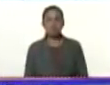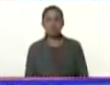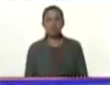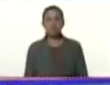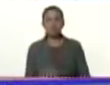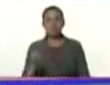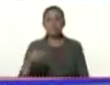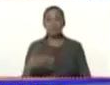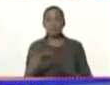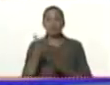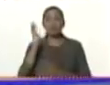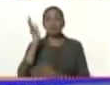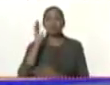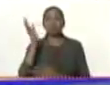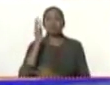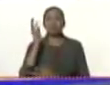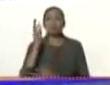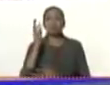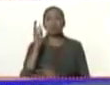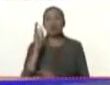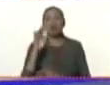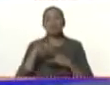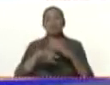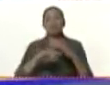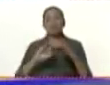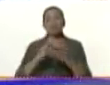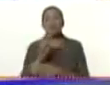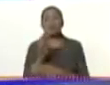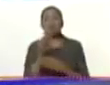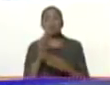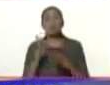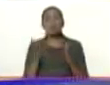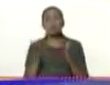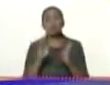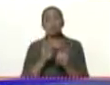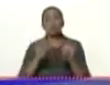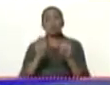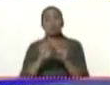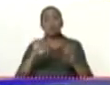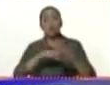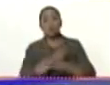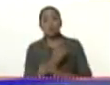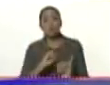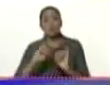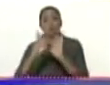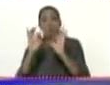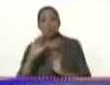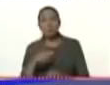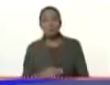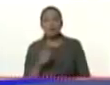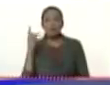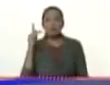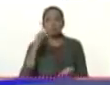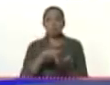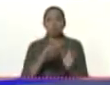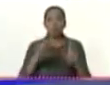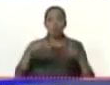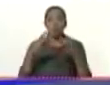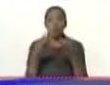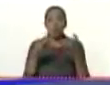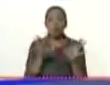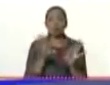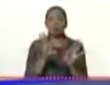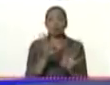se dio el Congreso de la Federación de Estudiantes de Educación Universitaria. Y aquí está la nueva